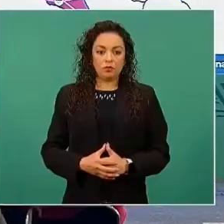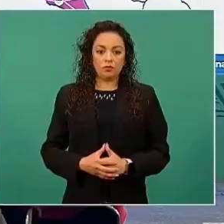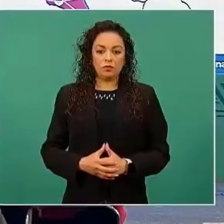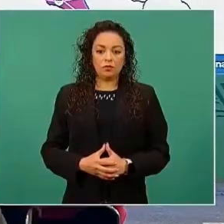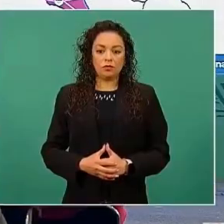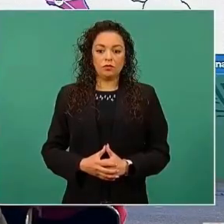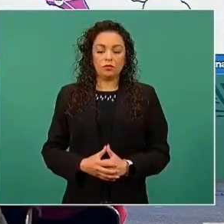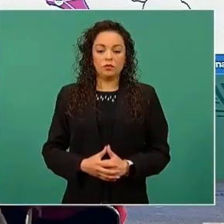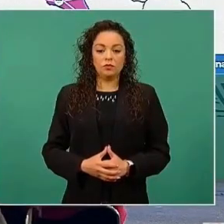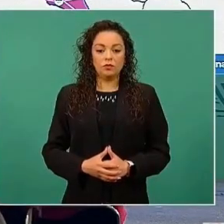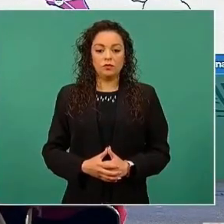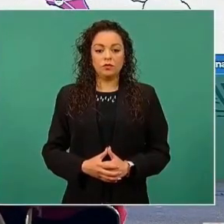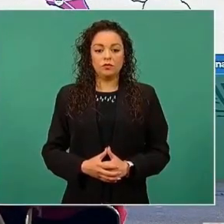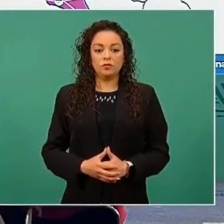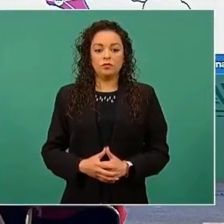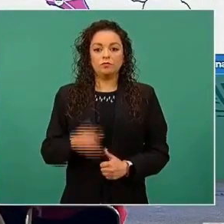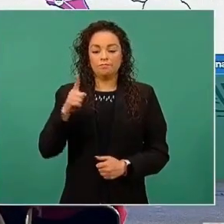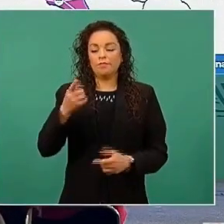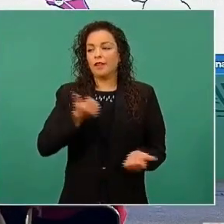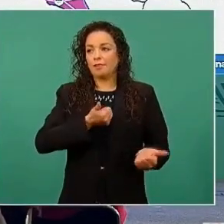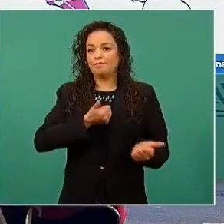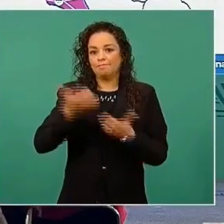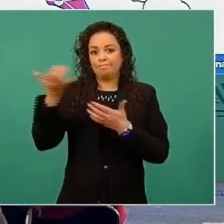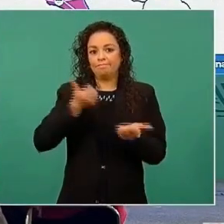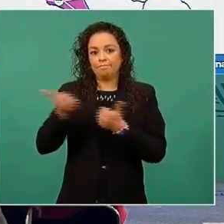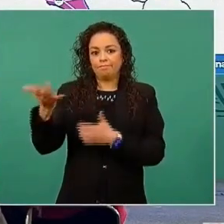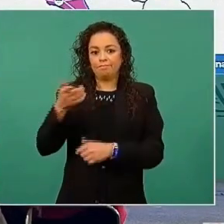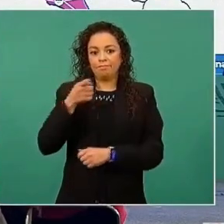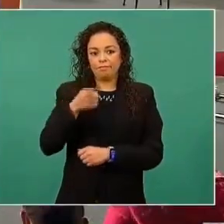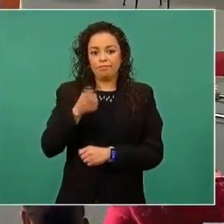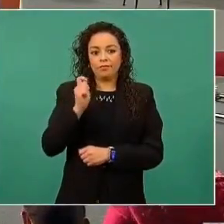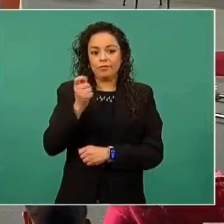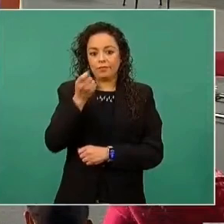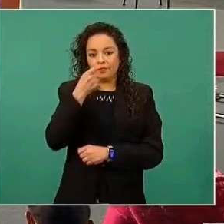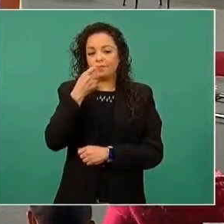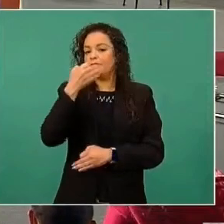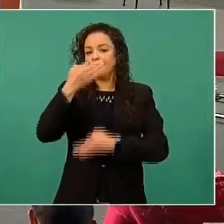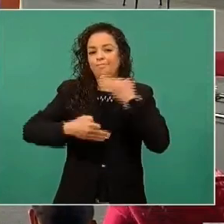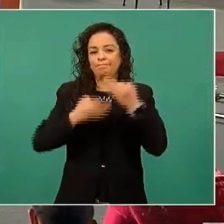sus medicamentos es todo suficiente